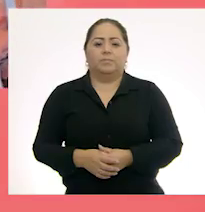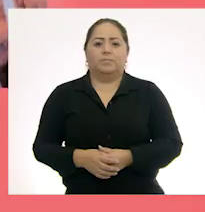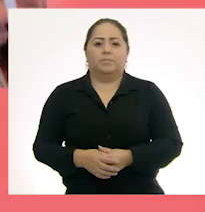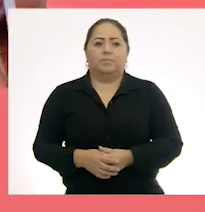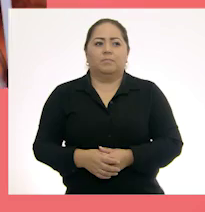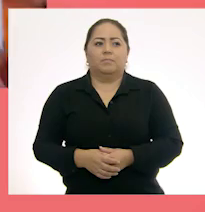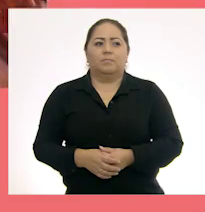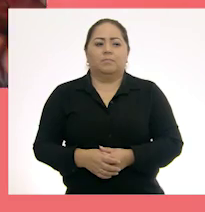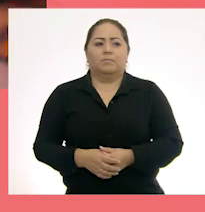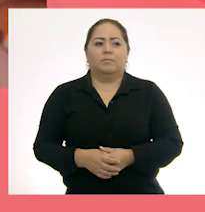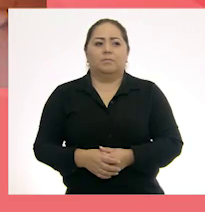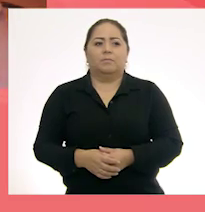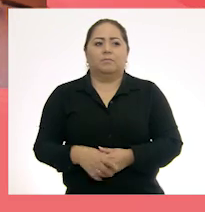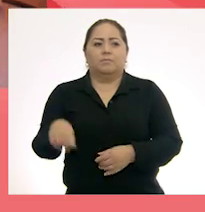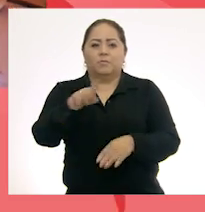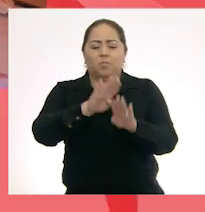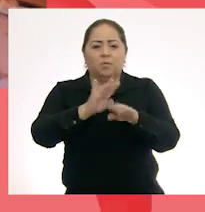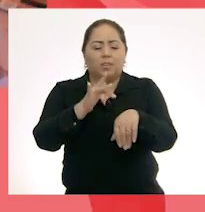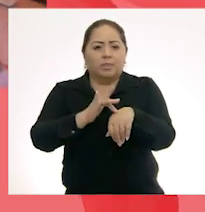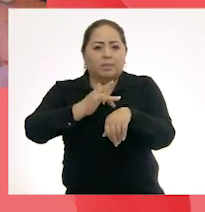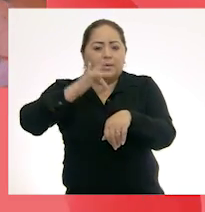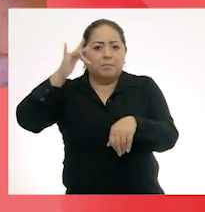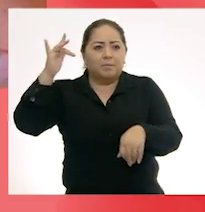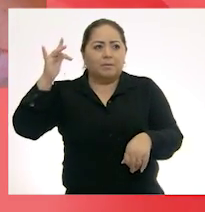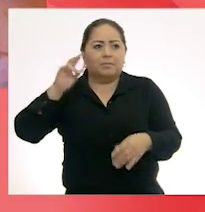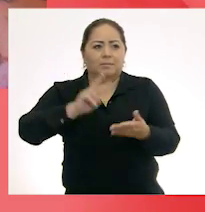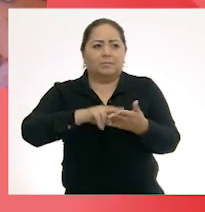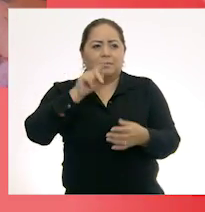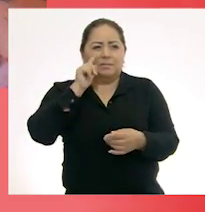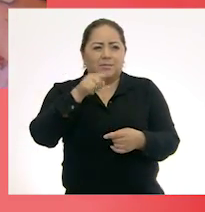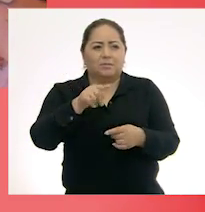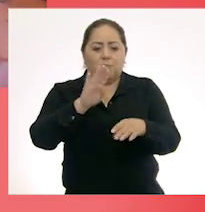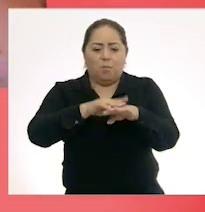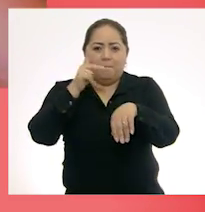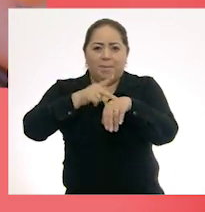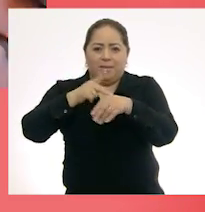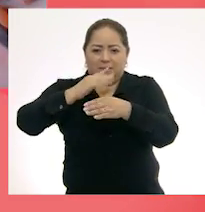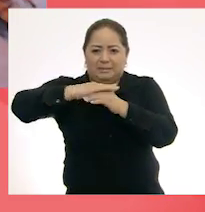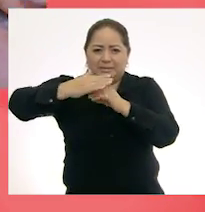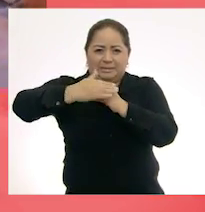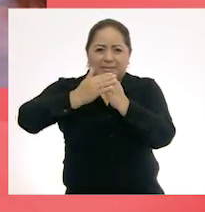Estos son discos de diamante, en donde se corta la piedra.